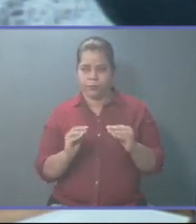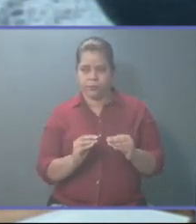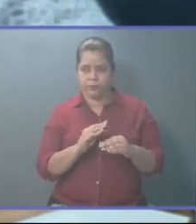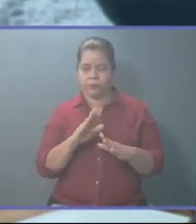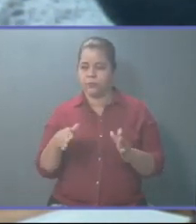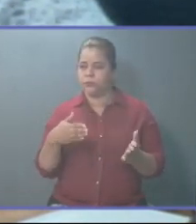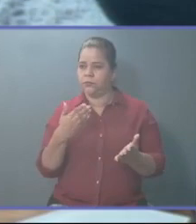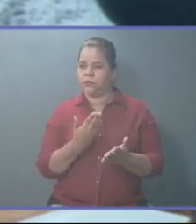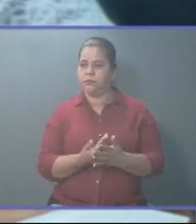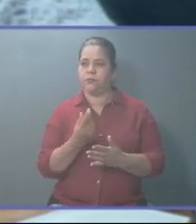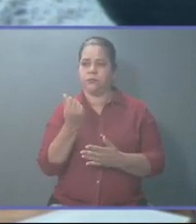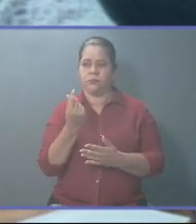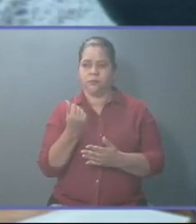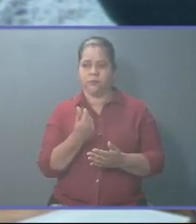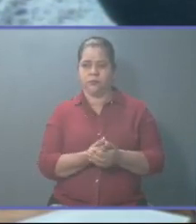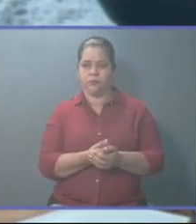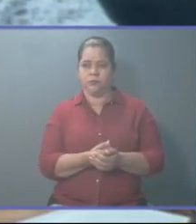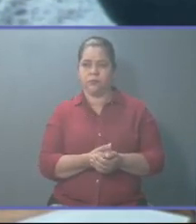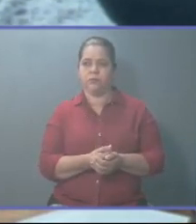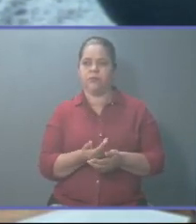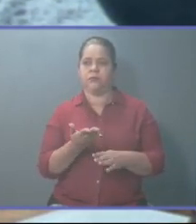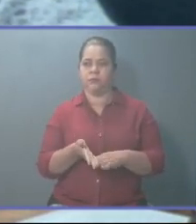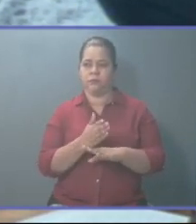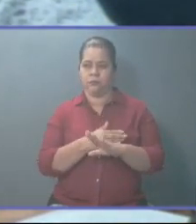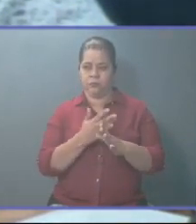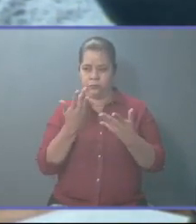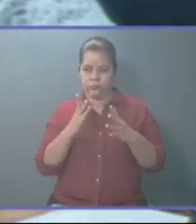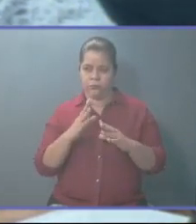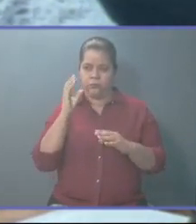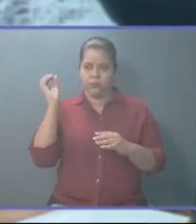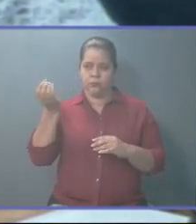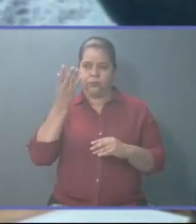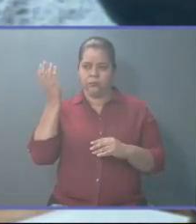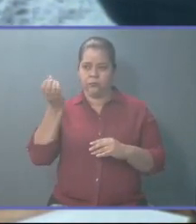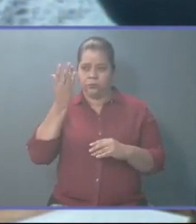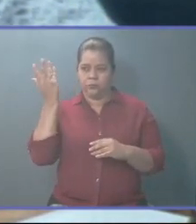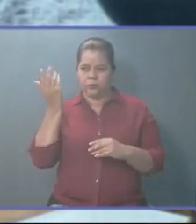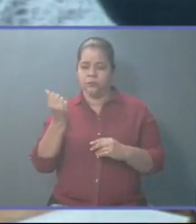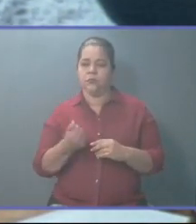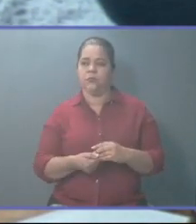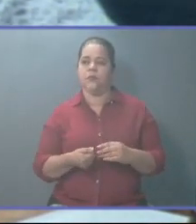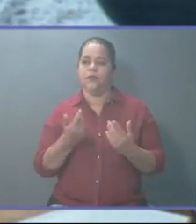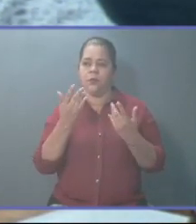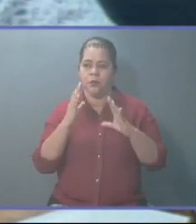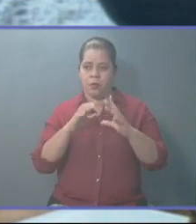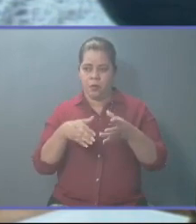de los recursos asignados para este fondo de emergencia. La naturaleza del comité